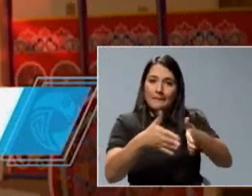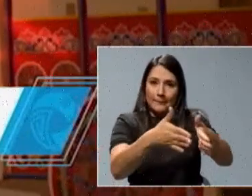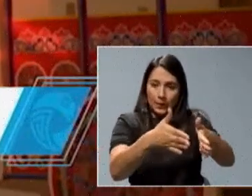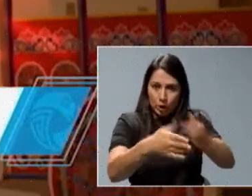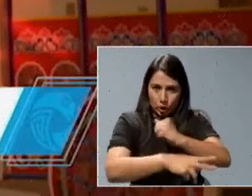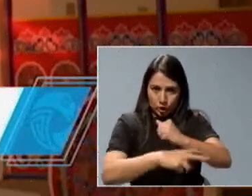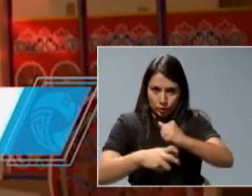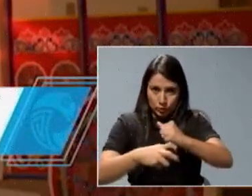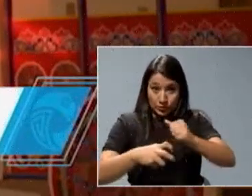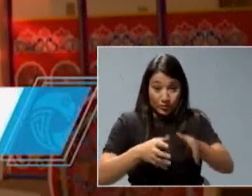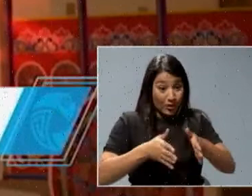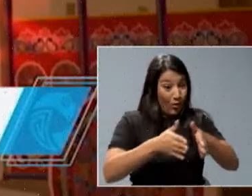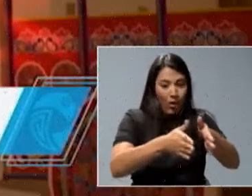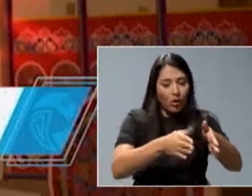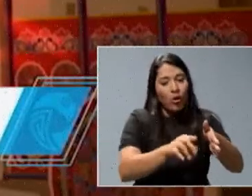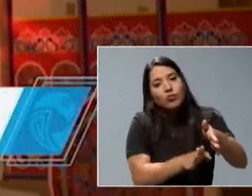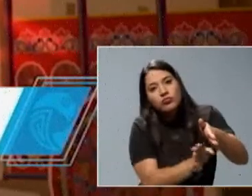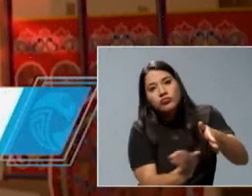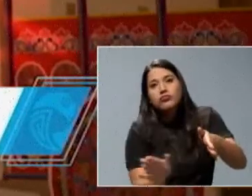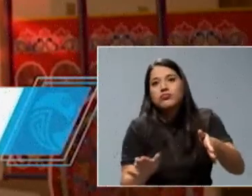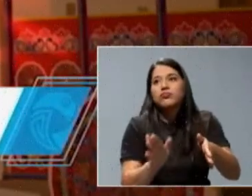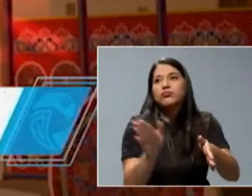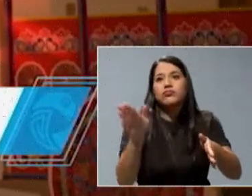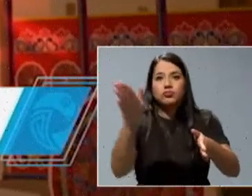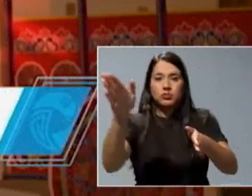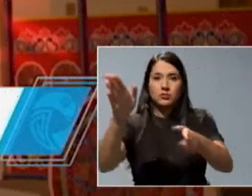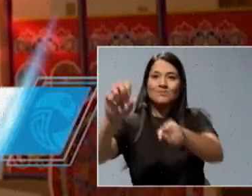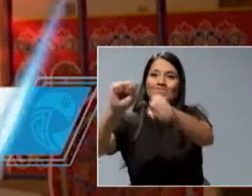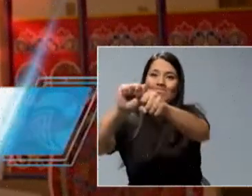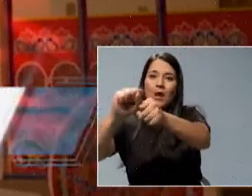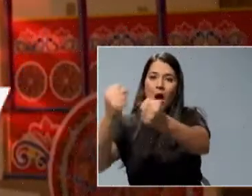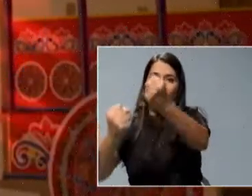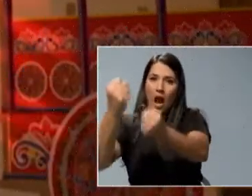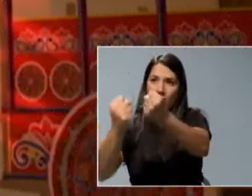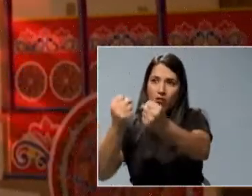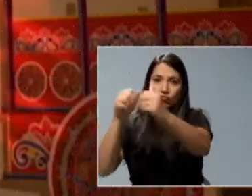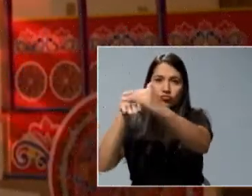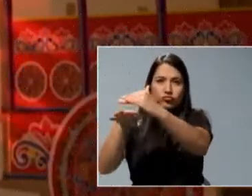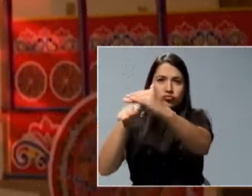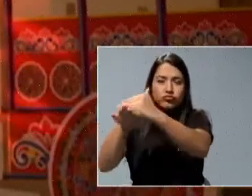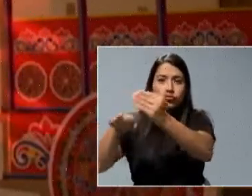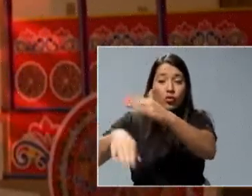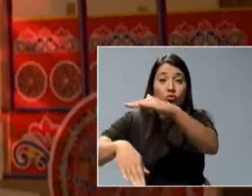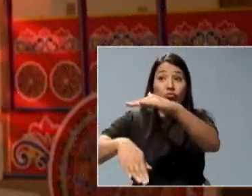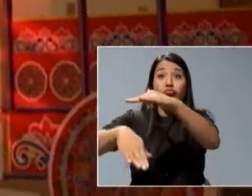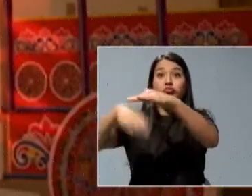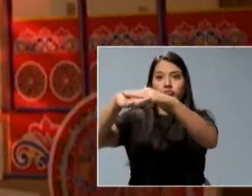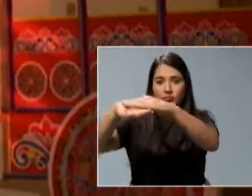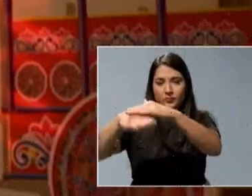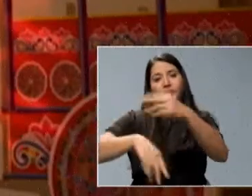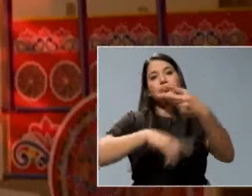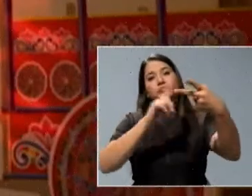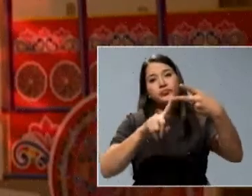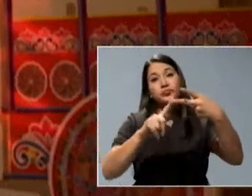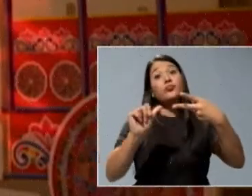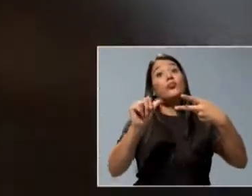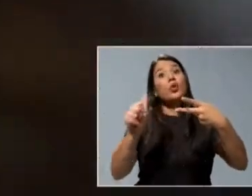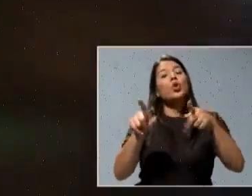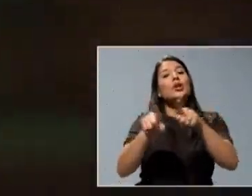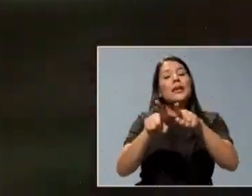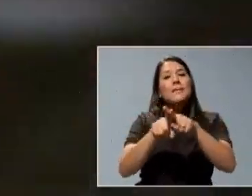genera el robo. Luego tenemos lo que son con broca, nos hacen perforaciones e instalan